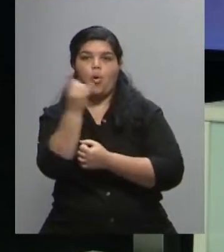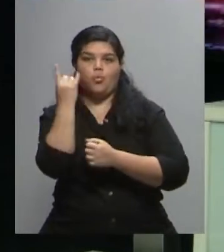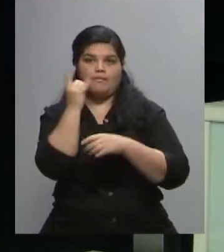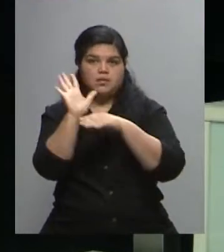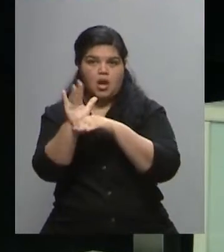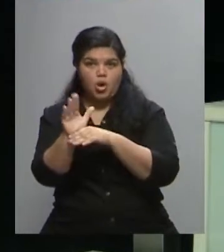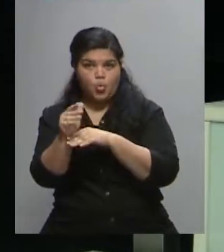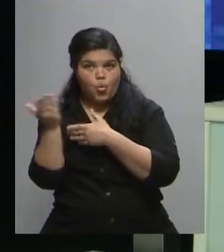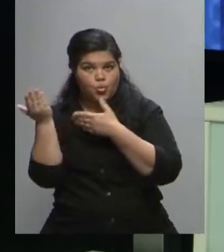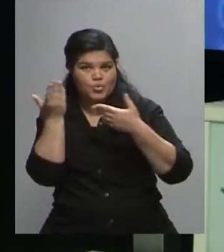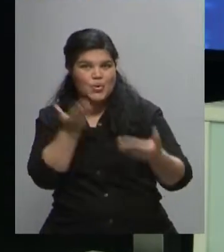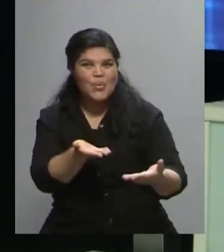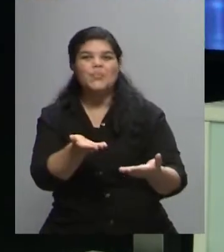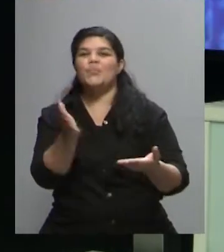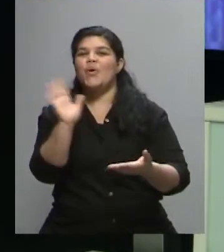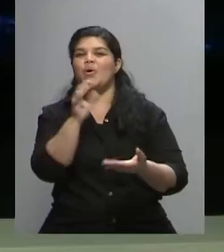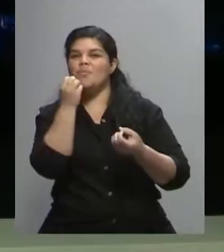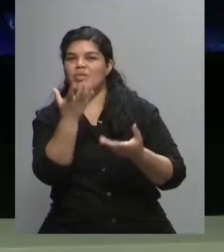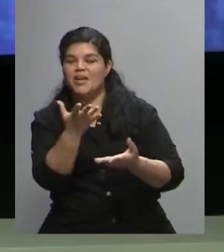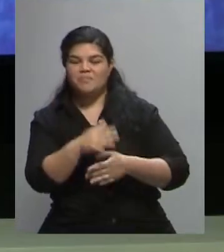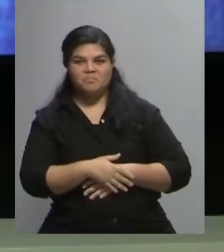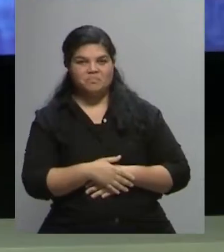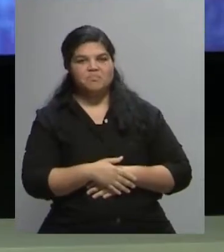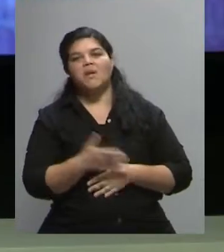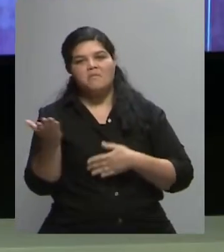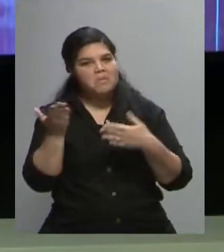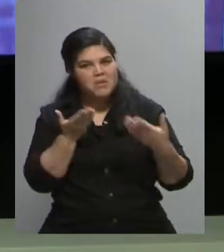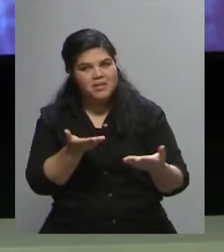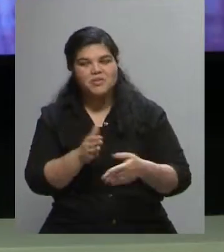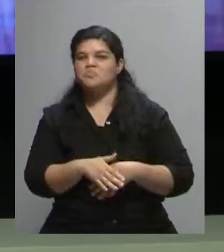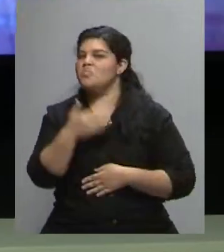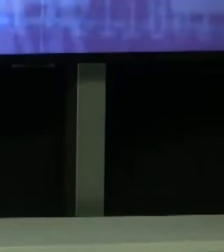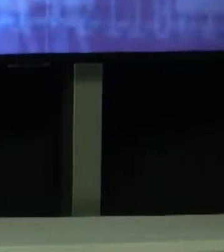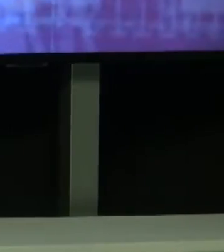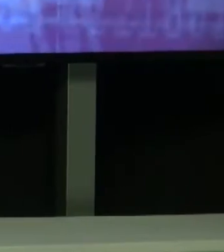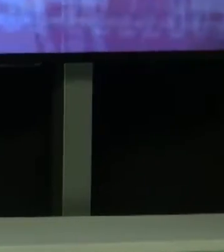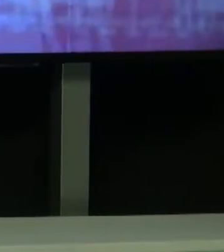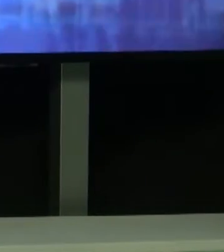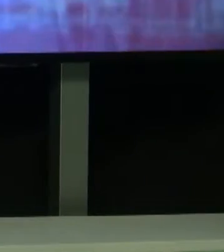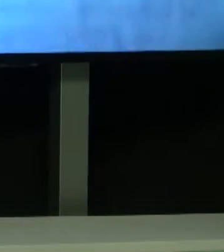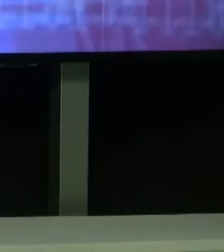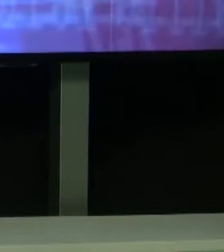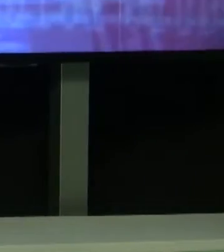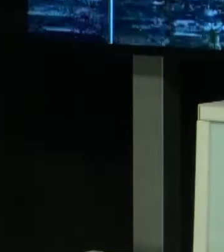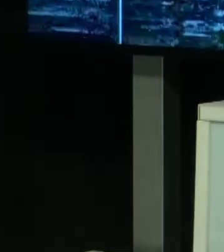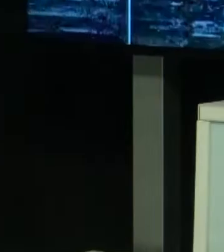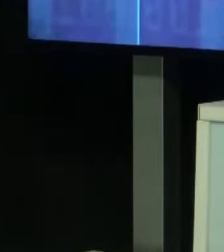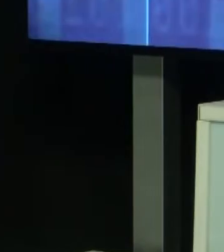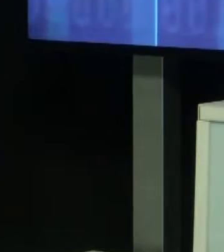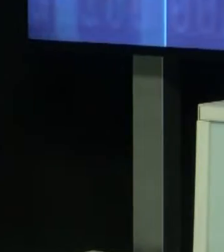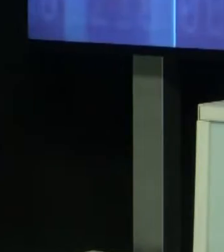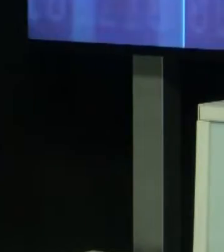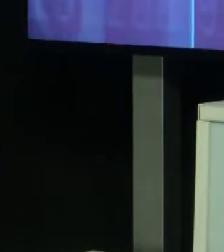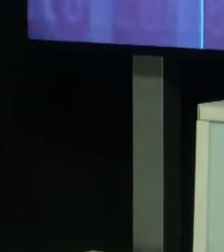quien le vamos a dar la bienvenida. Hola, ¿Cómo Claudia, estás, ¿cómo Víctor? va? Bienvenido como siempre. Bueno, muchas gracias. Uno más de nuestra casa. Y vamos a, el invitado